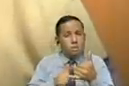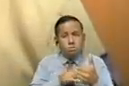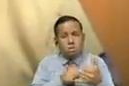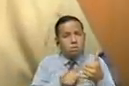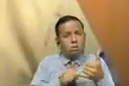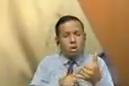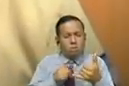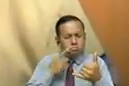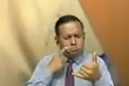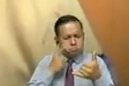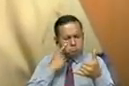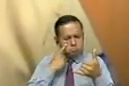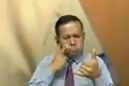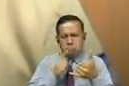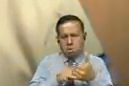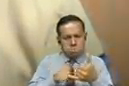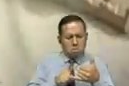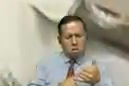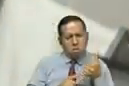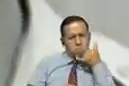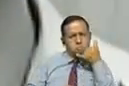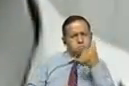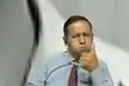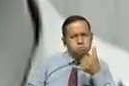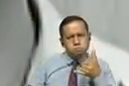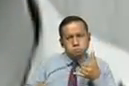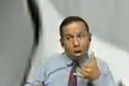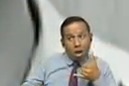estén en funcionamiento y que alguien los acepte.